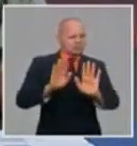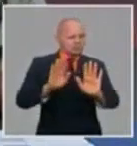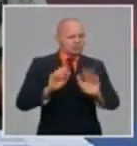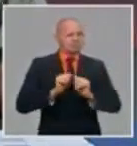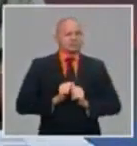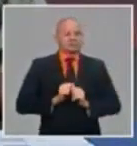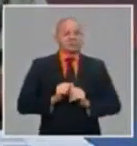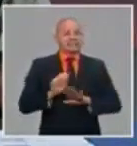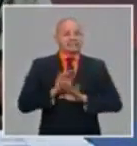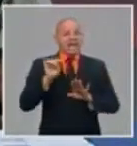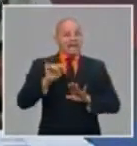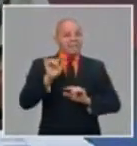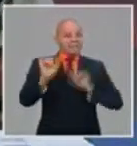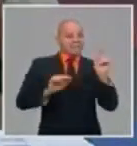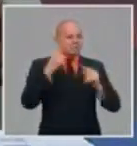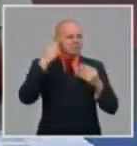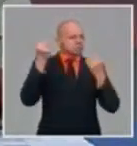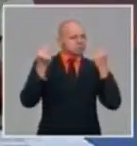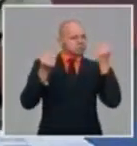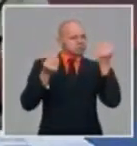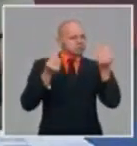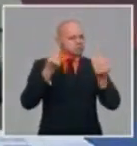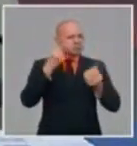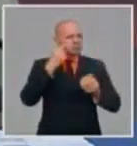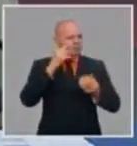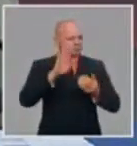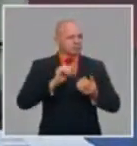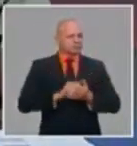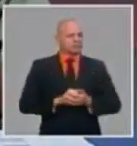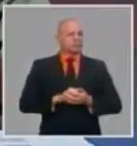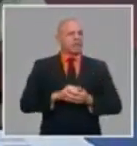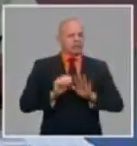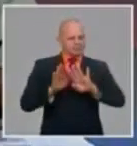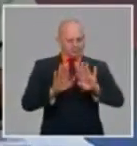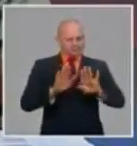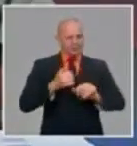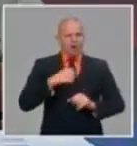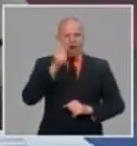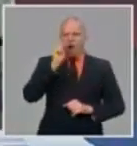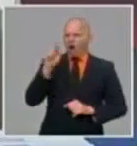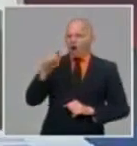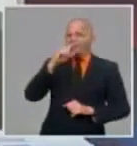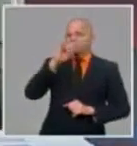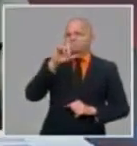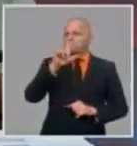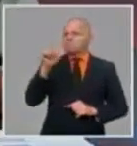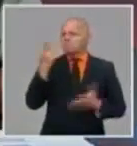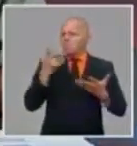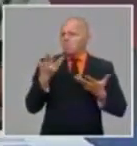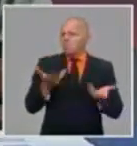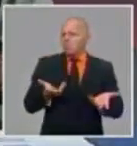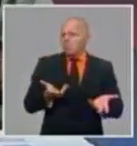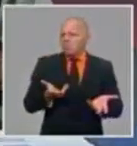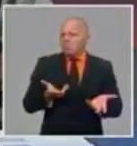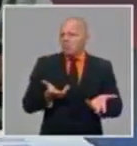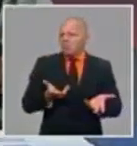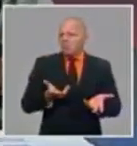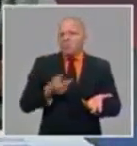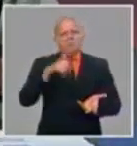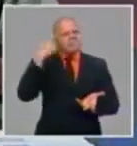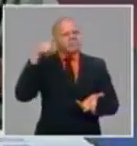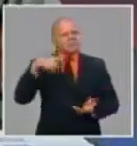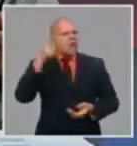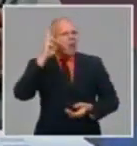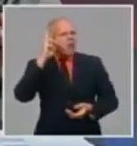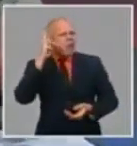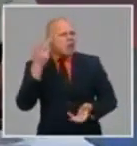se empezó a barajar. Vamos primero a analizar quién es el hombre. Es un muy irresponsable, es una gente que